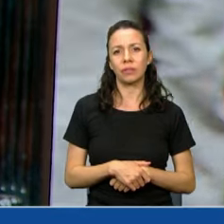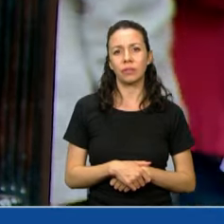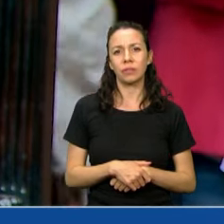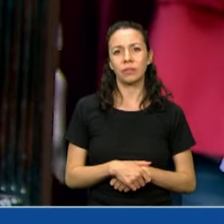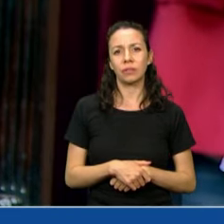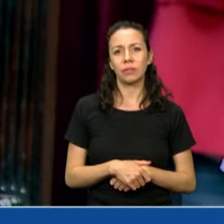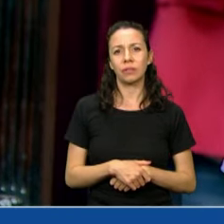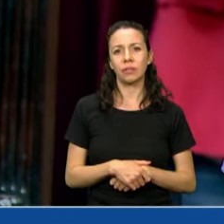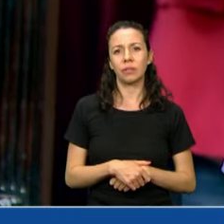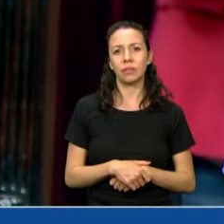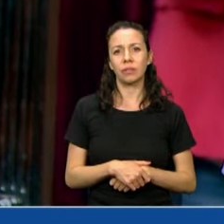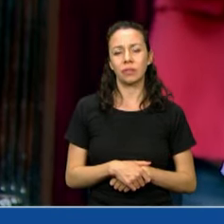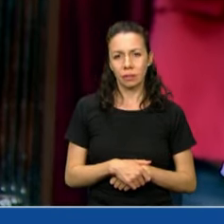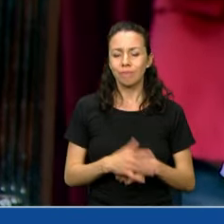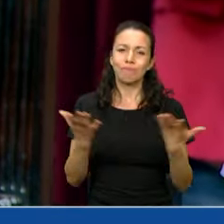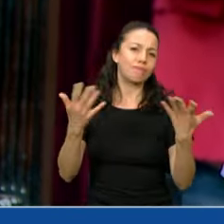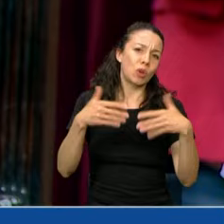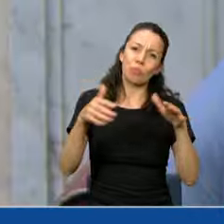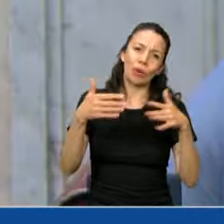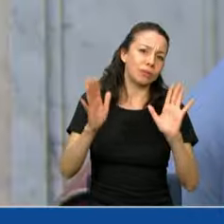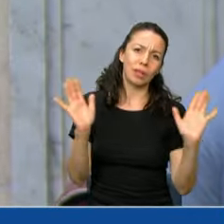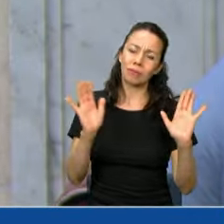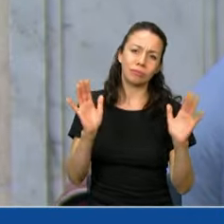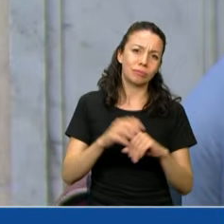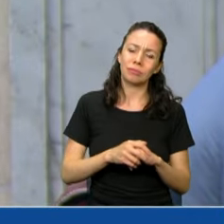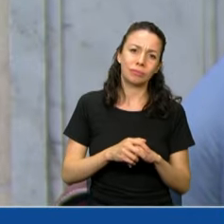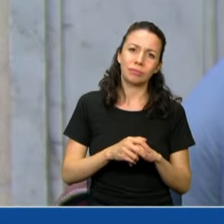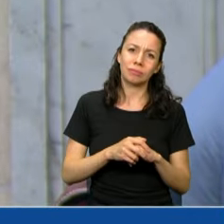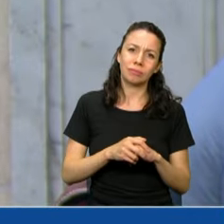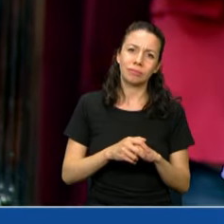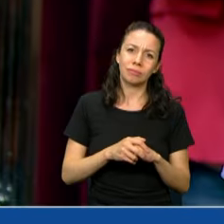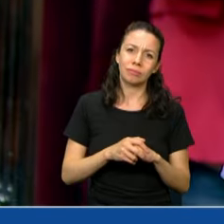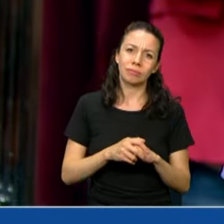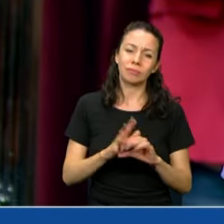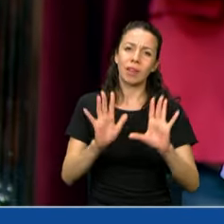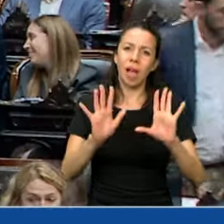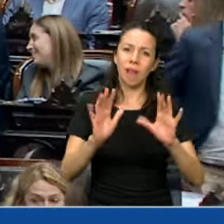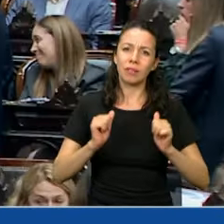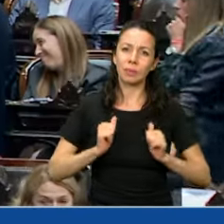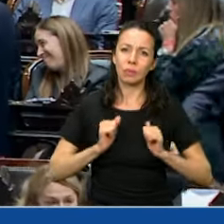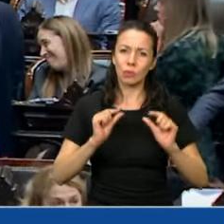sesionando no importa sigo presidente no es un poquito a ver